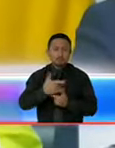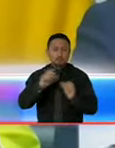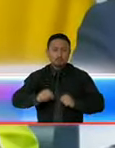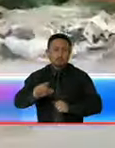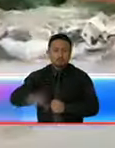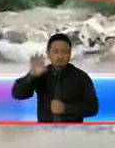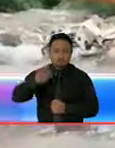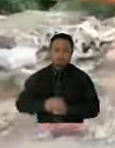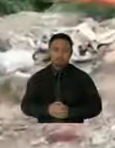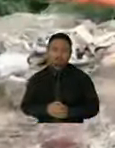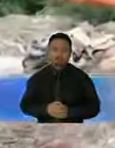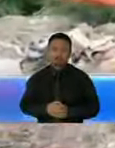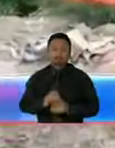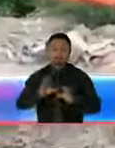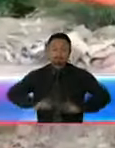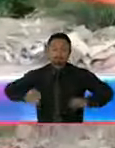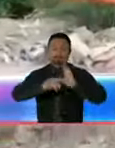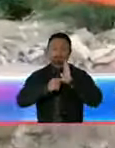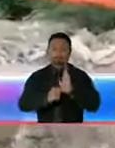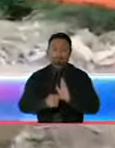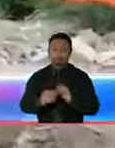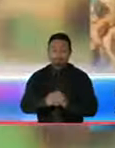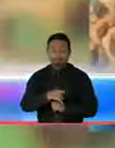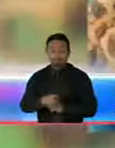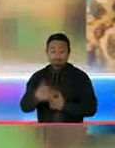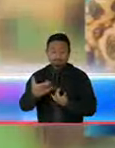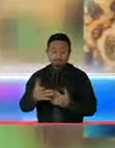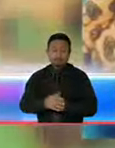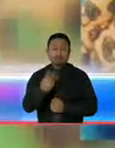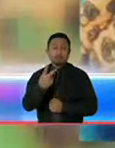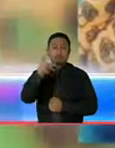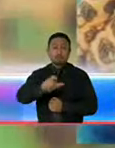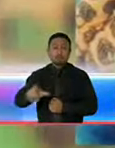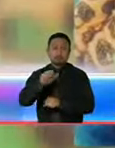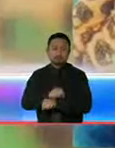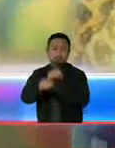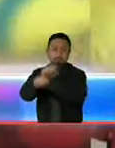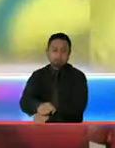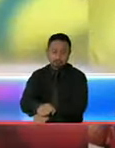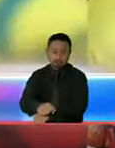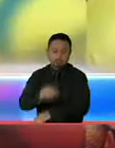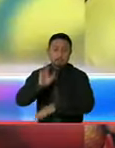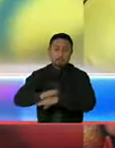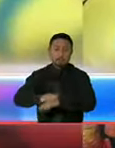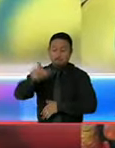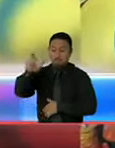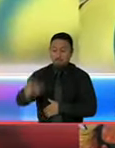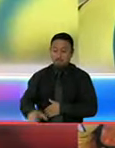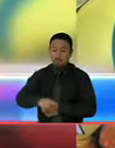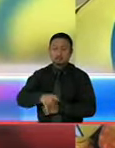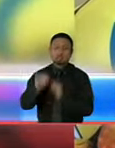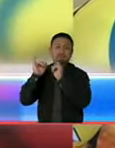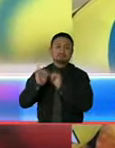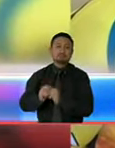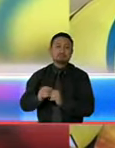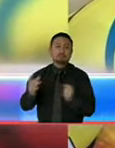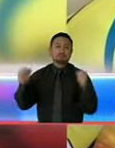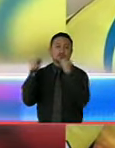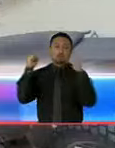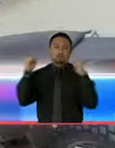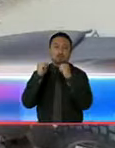Emilia. Cabe señalar que de ese lamentable hecho, 2 personas están detenidas. El autor sería un instructor de gimnasia y